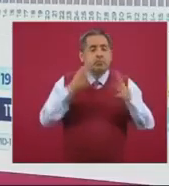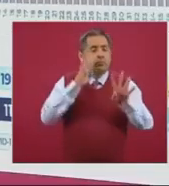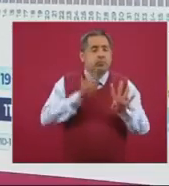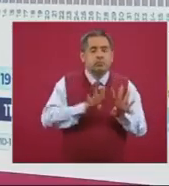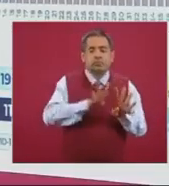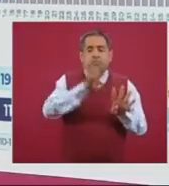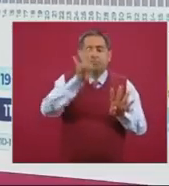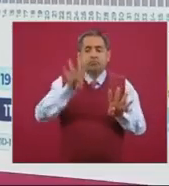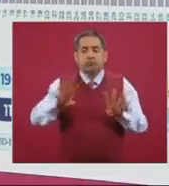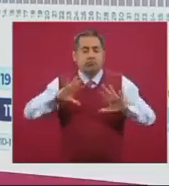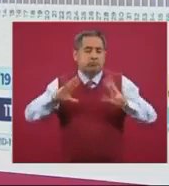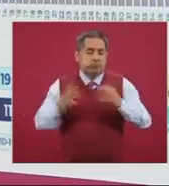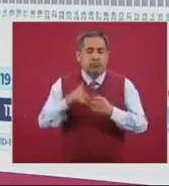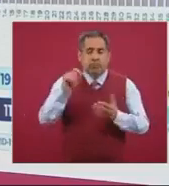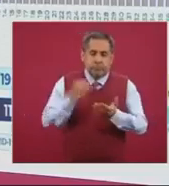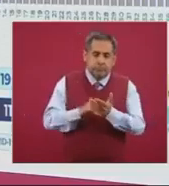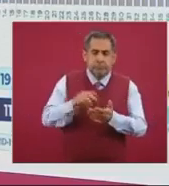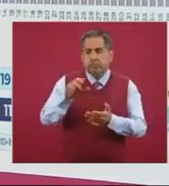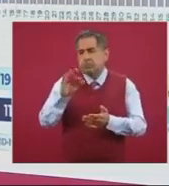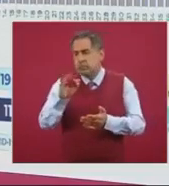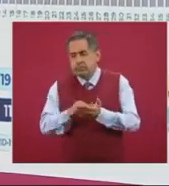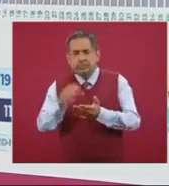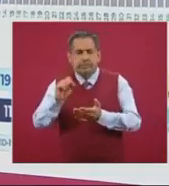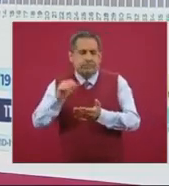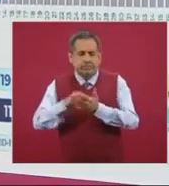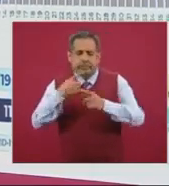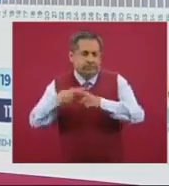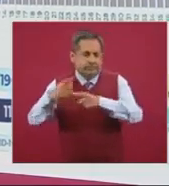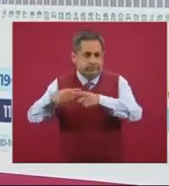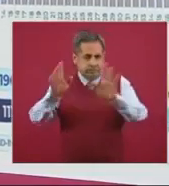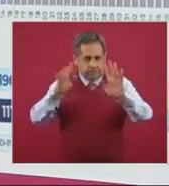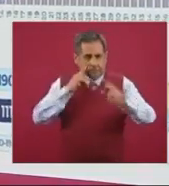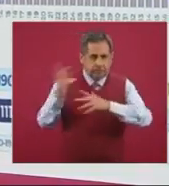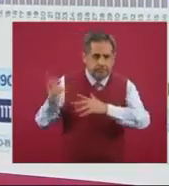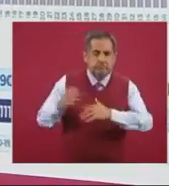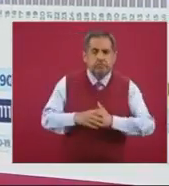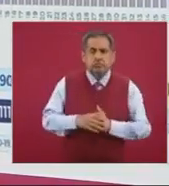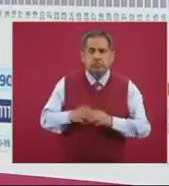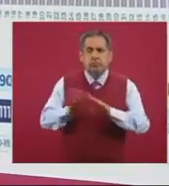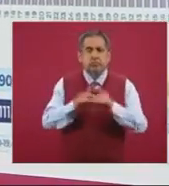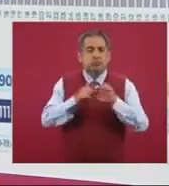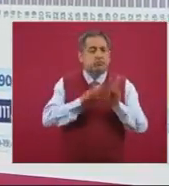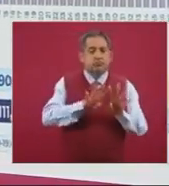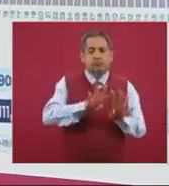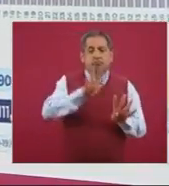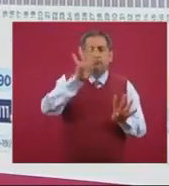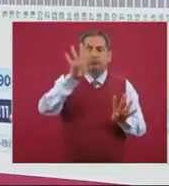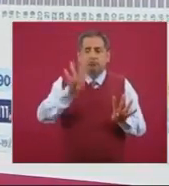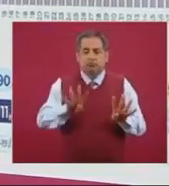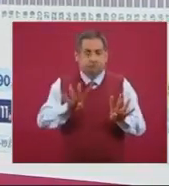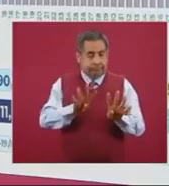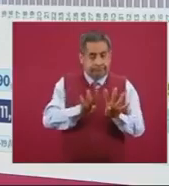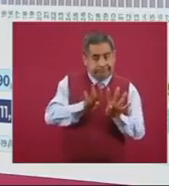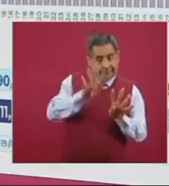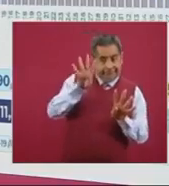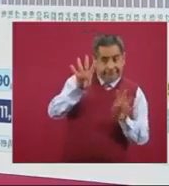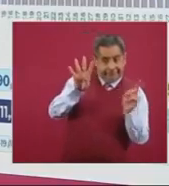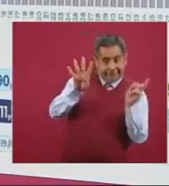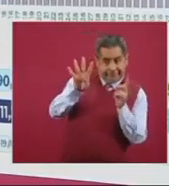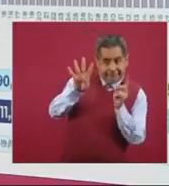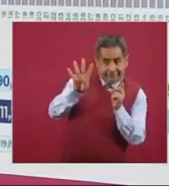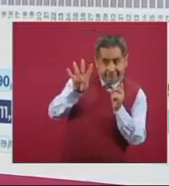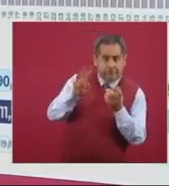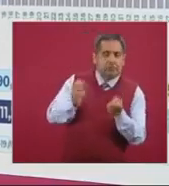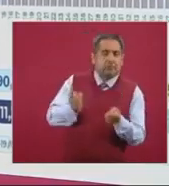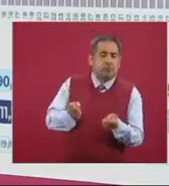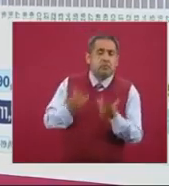aquí, 20,000, 40,000, 60,000, etcétera, y por lo tanto la altura de estas columnas es lo que representa cuántos casos